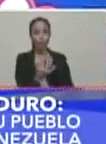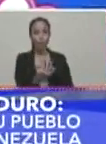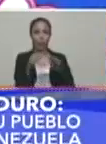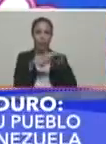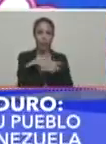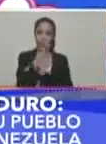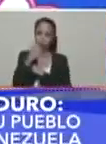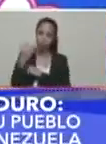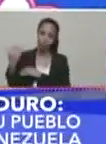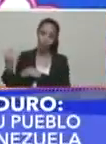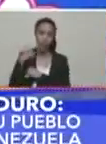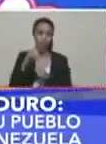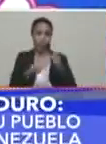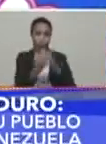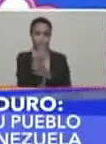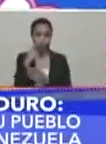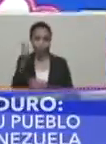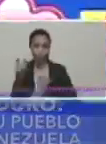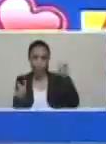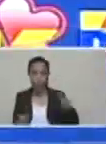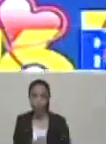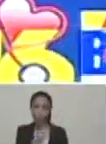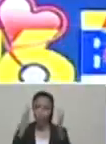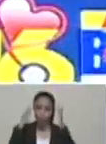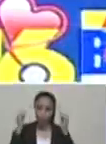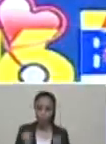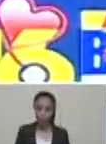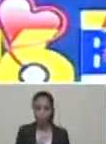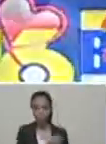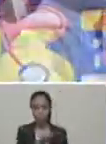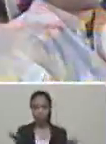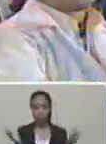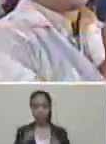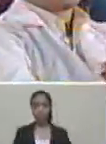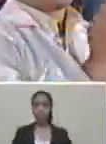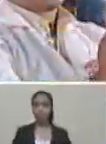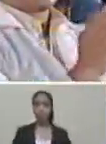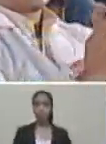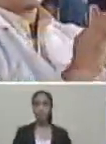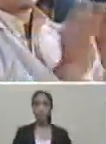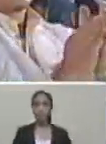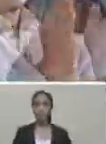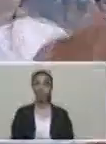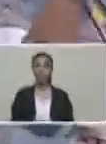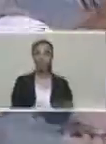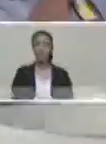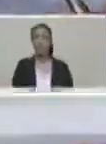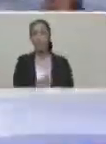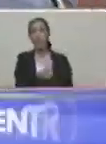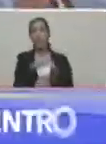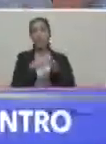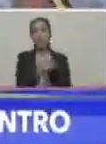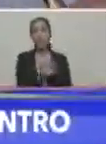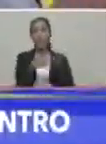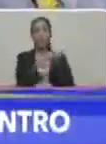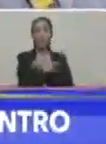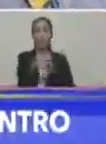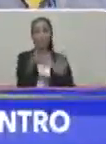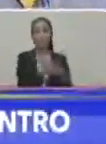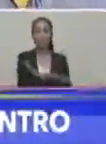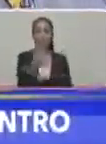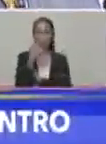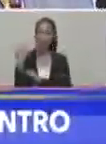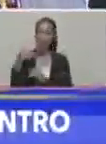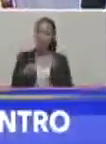los comités de salud, que son la cuna de Barrio Adentro. Barrio Adentro nace,